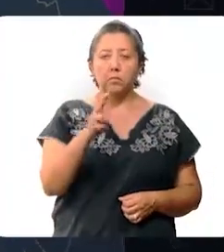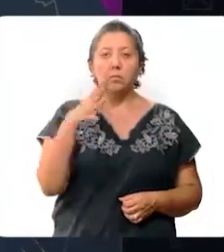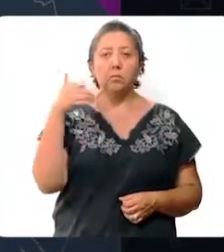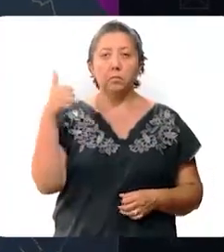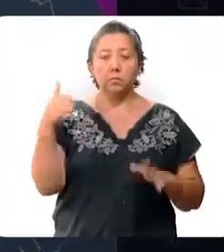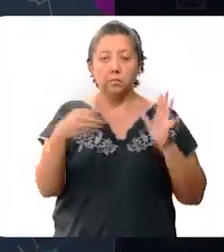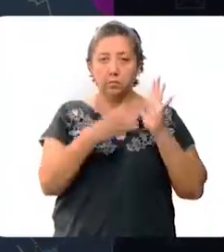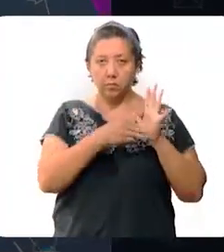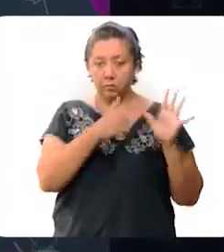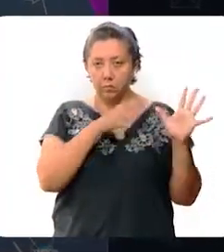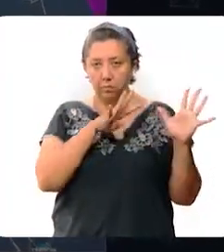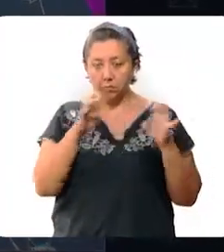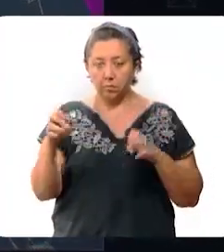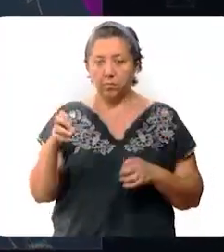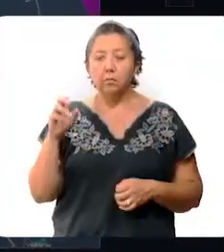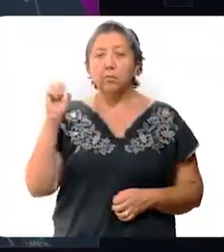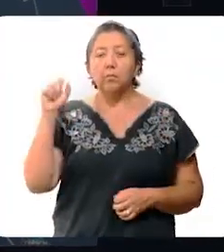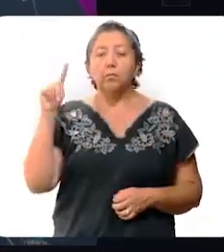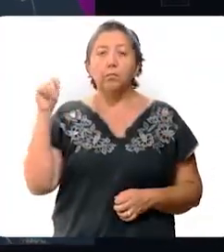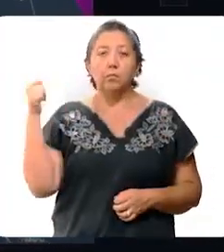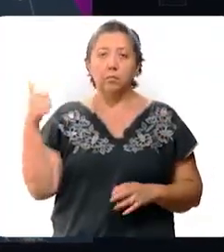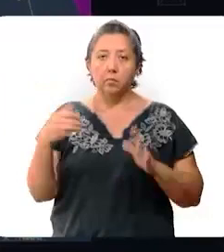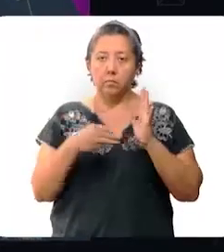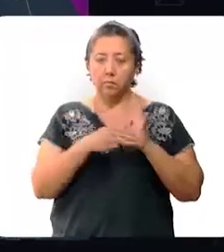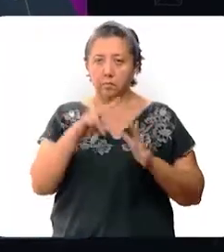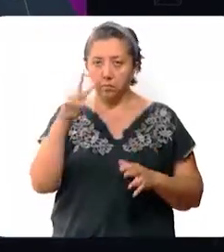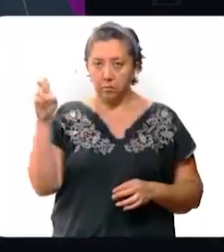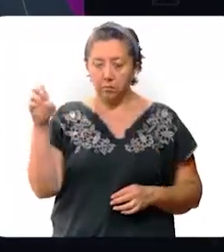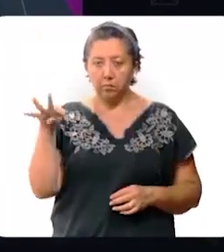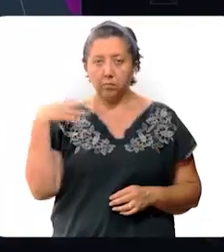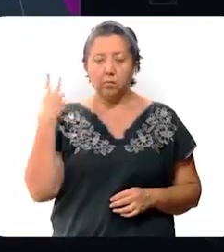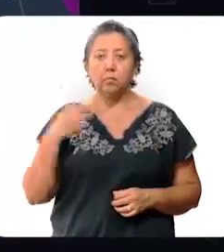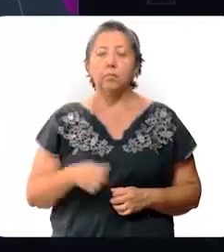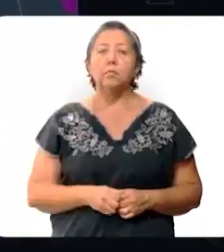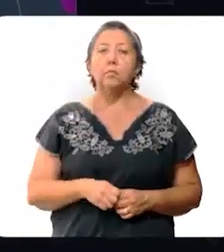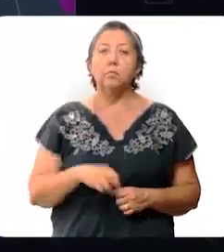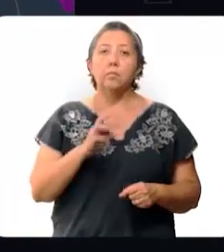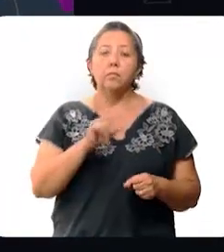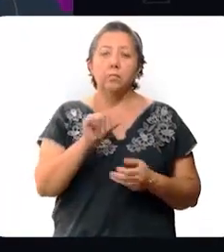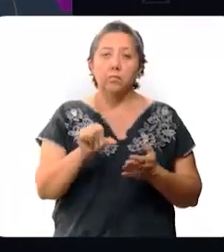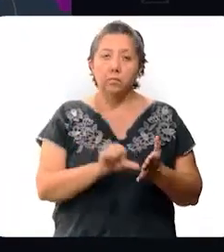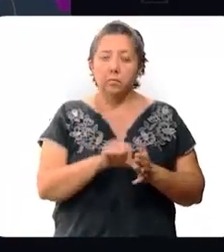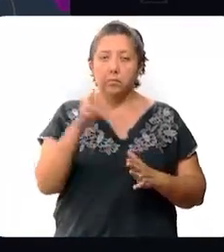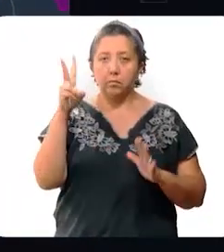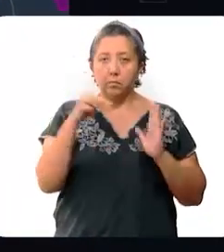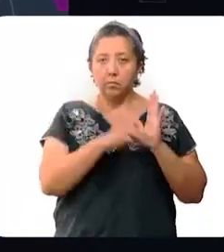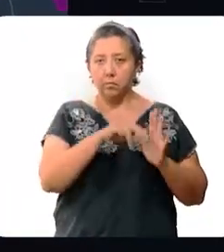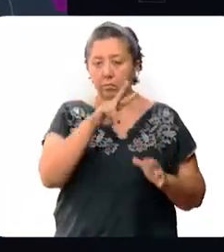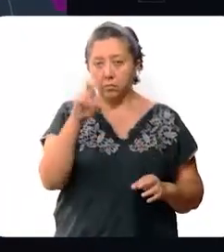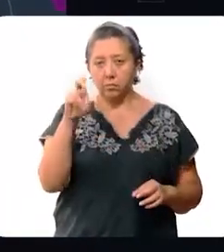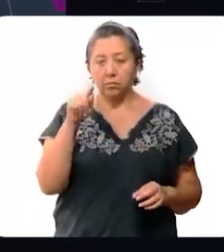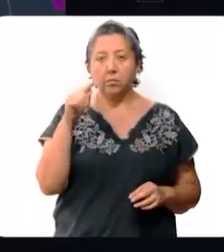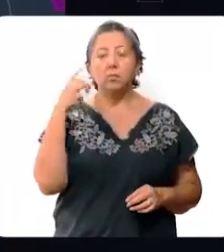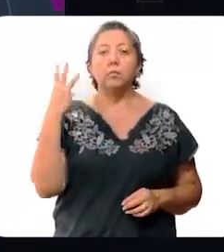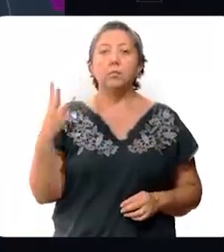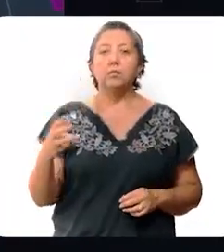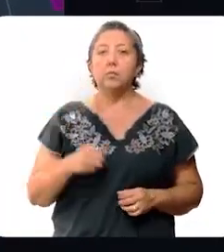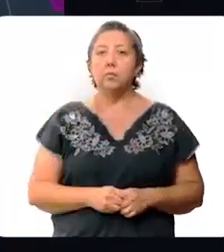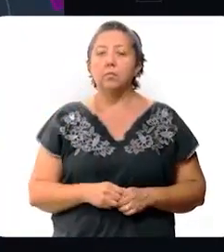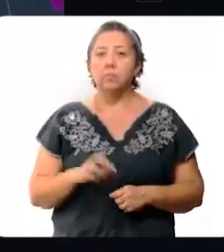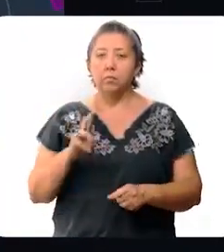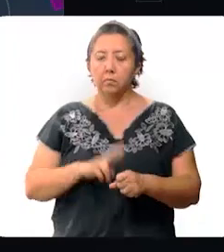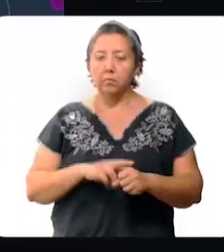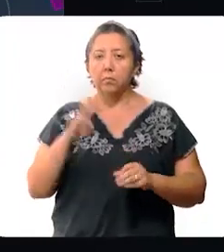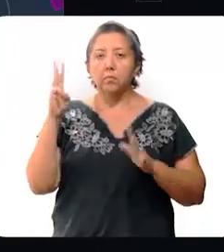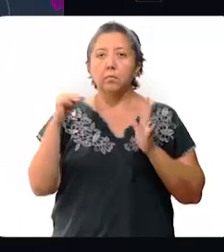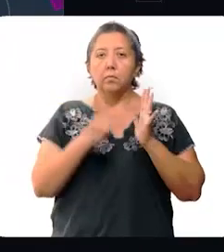norte 6,900, en la zona oriente 6,214, en la zona centro 2,273, en la zona